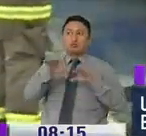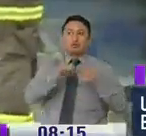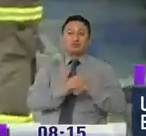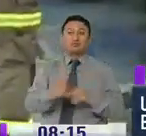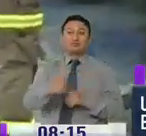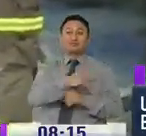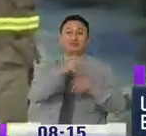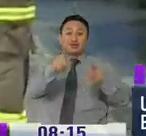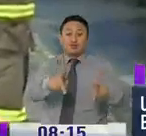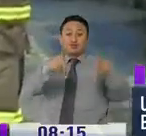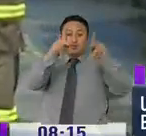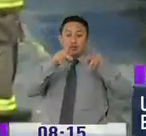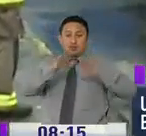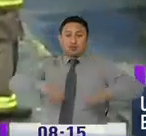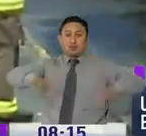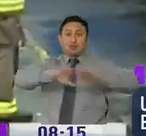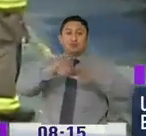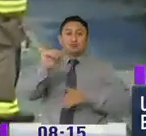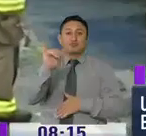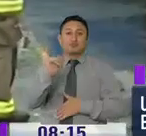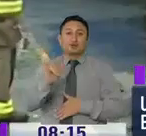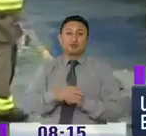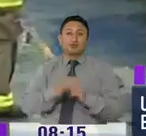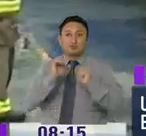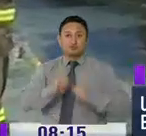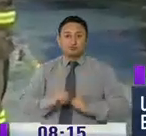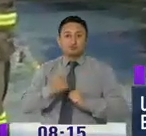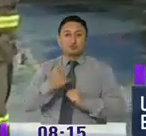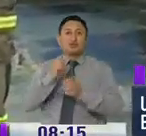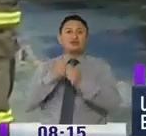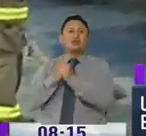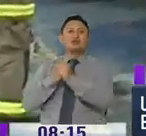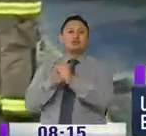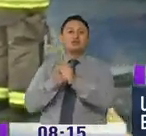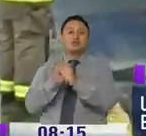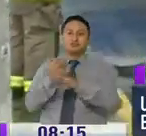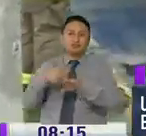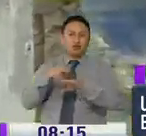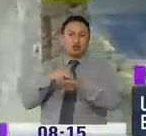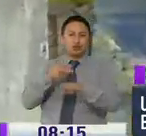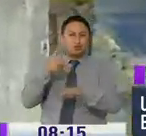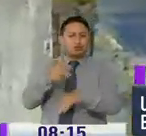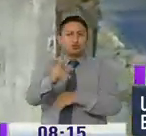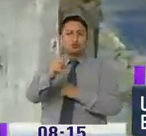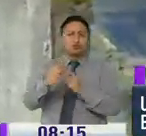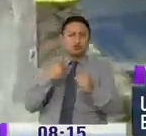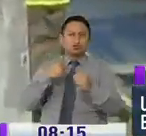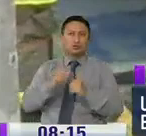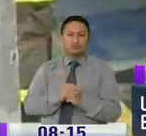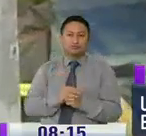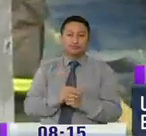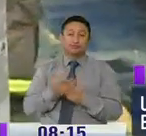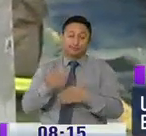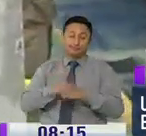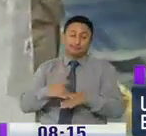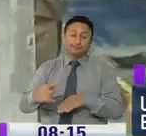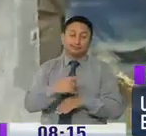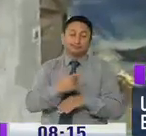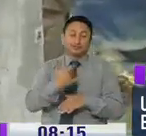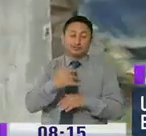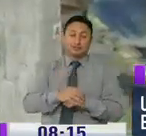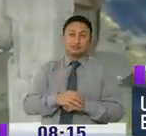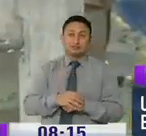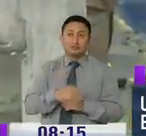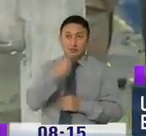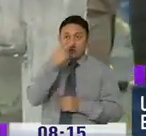paso deprimido en el sector de la Y, por donde también transita el trolebús, está funcionando sin ningún inconveniente, pese a que hay todavía, pueden